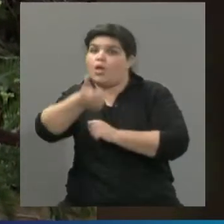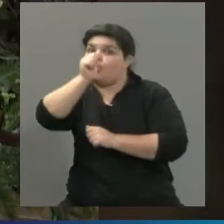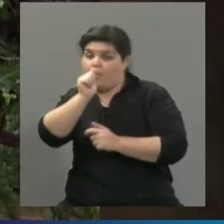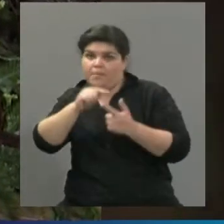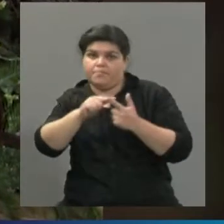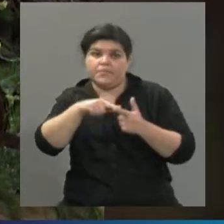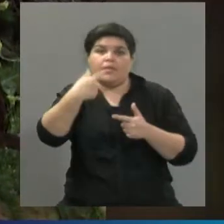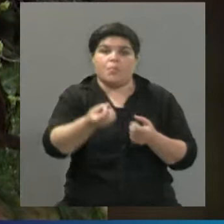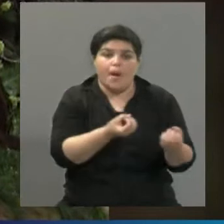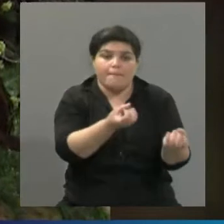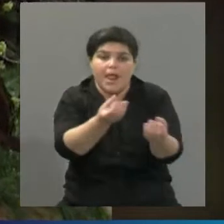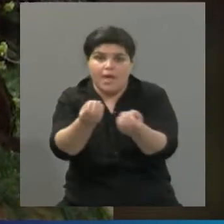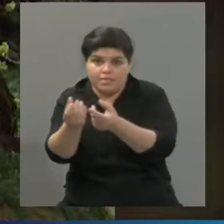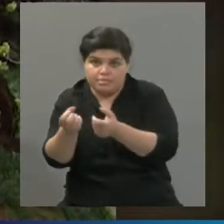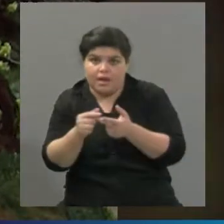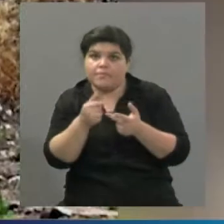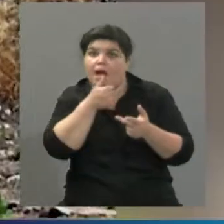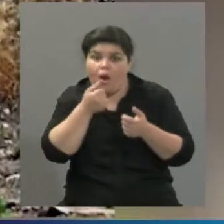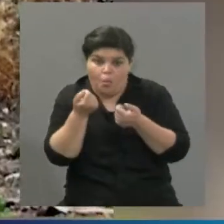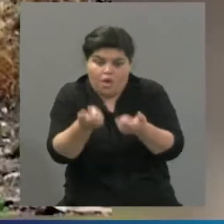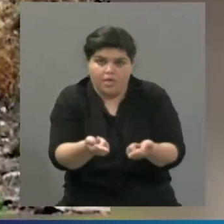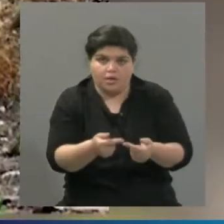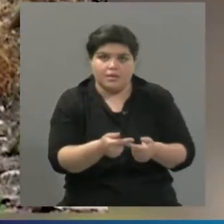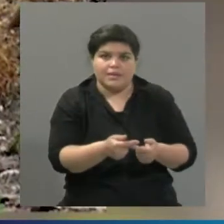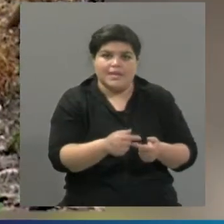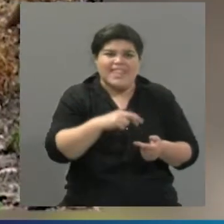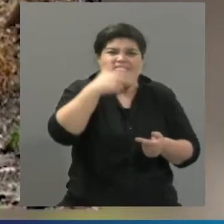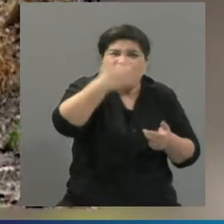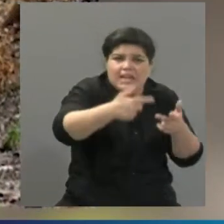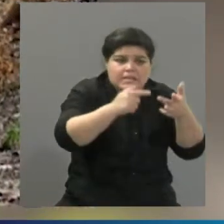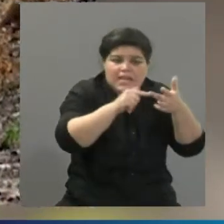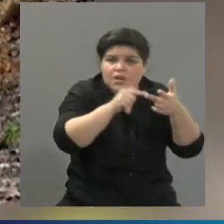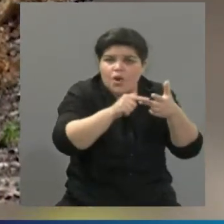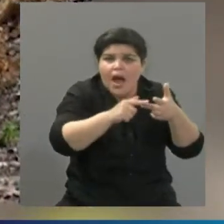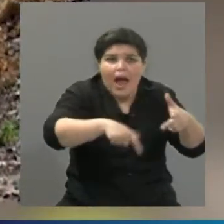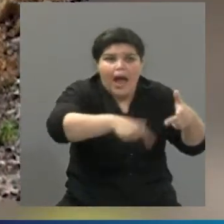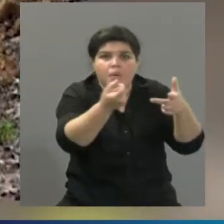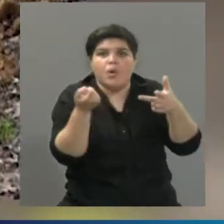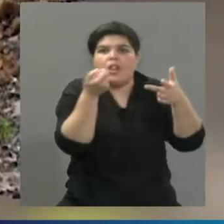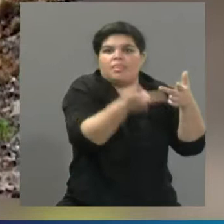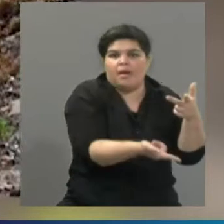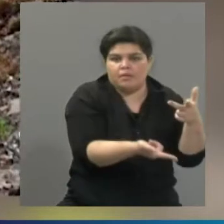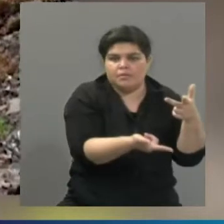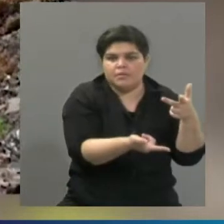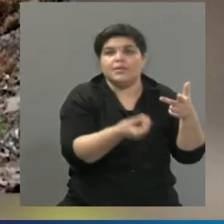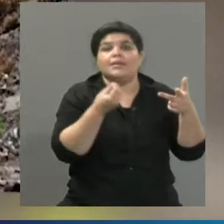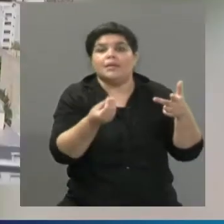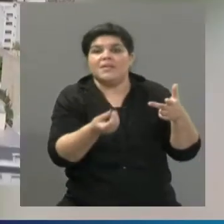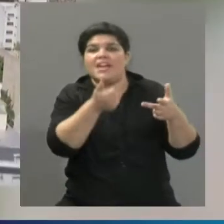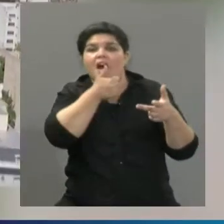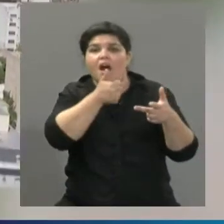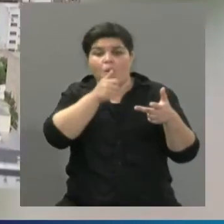en tercer lugar está el agua para el árbol. Todo eso se nota, o sea, a medida que va bajando la provisión